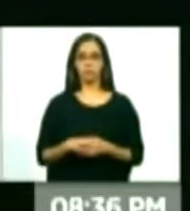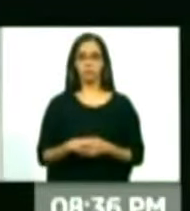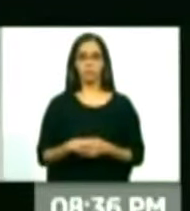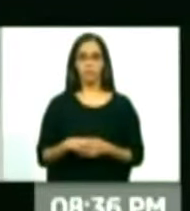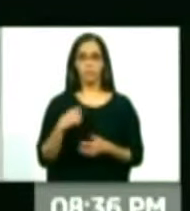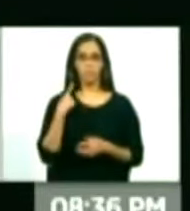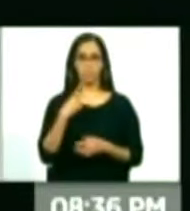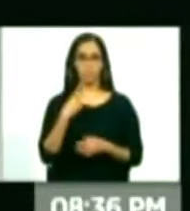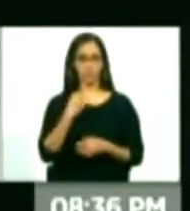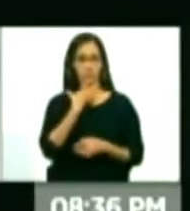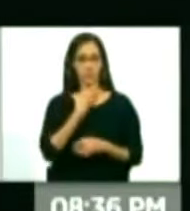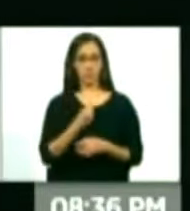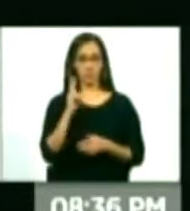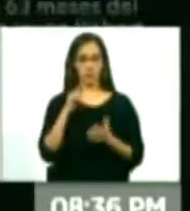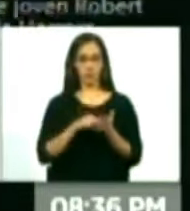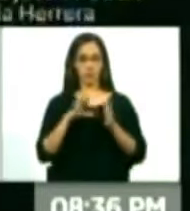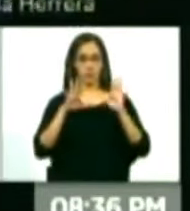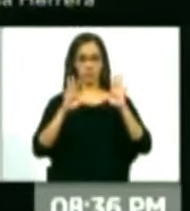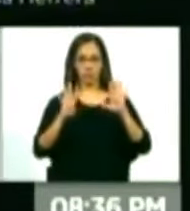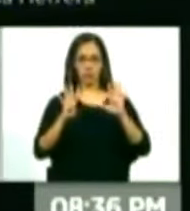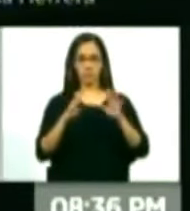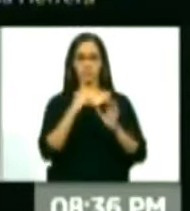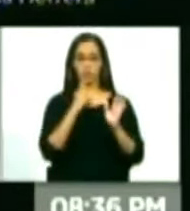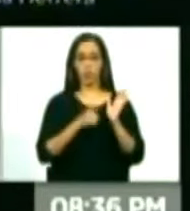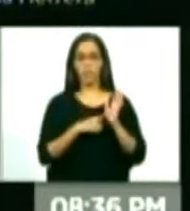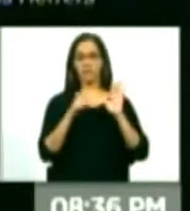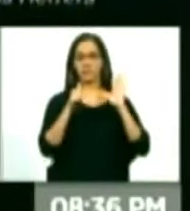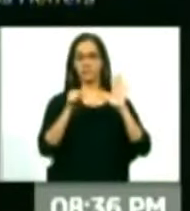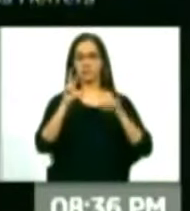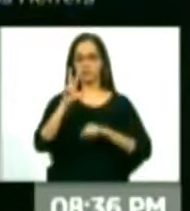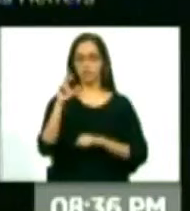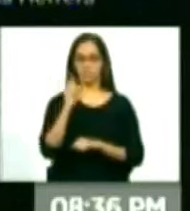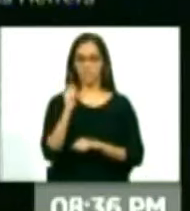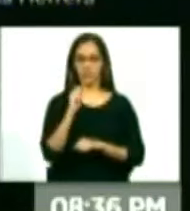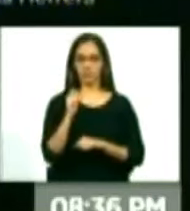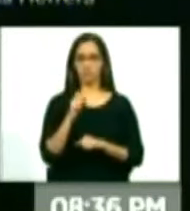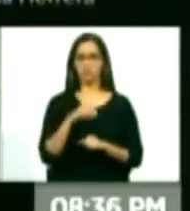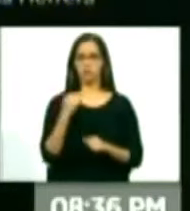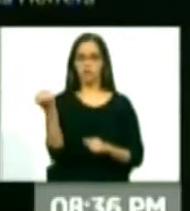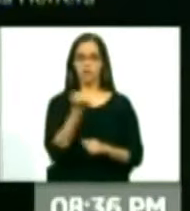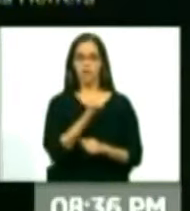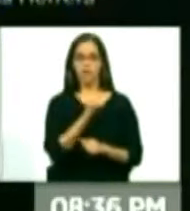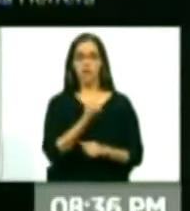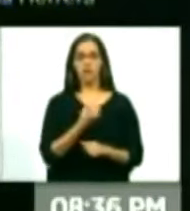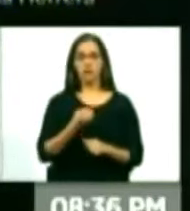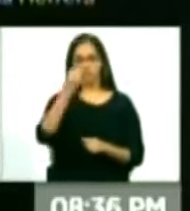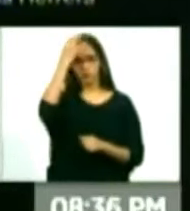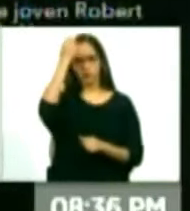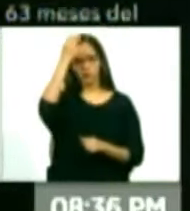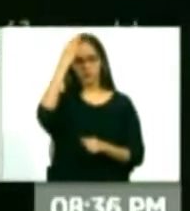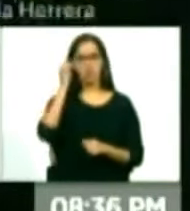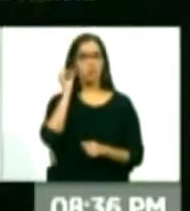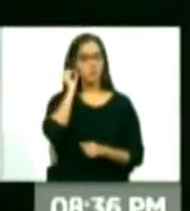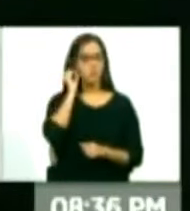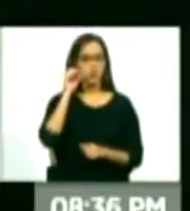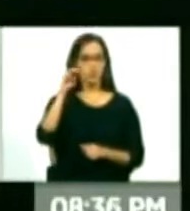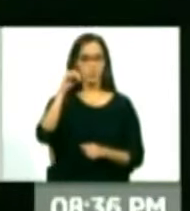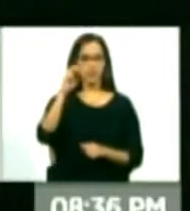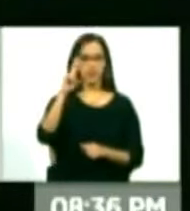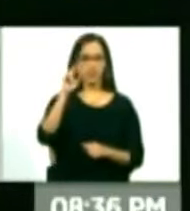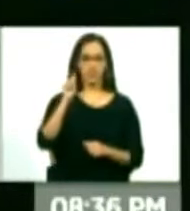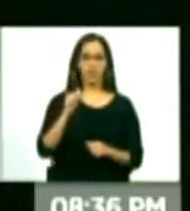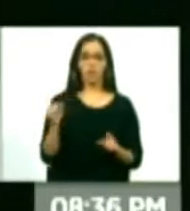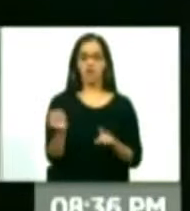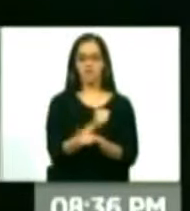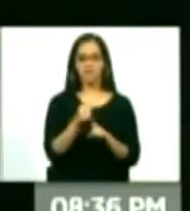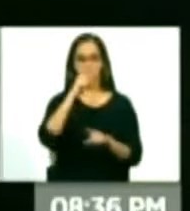1 de diciembre de 2019, se cumplen 63 meses del asesinato del joven Robert Serra y María Herrera por parte de la violencia y